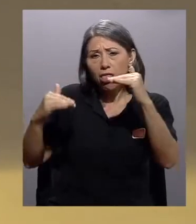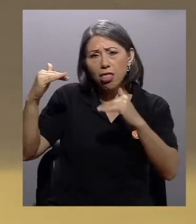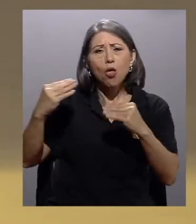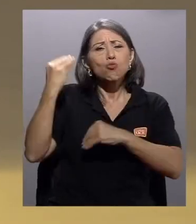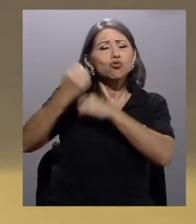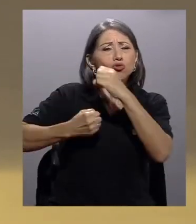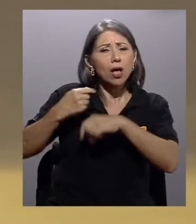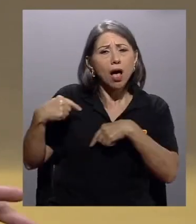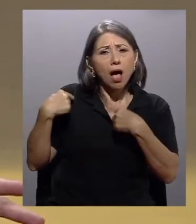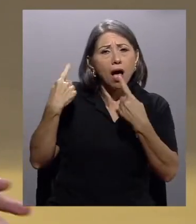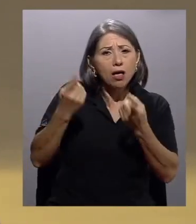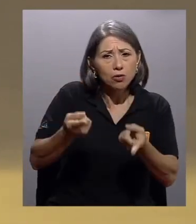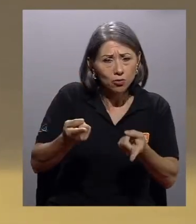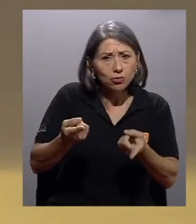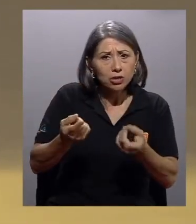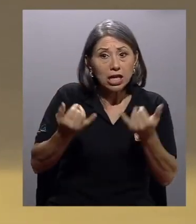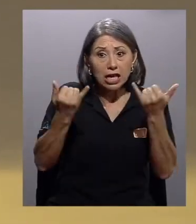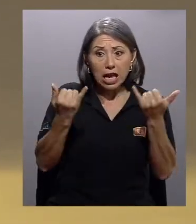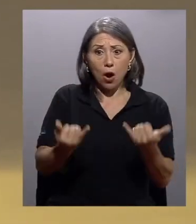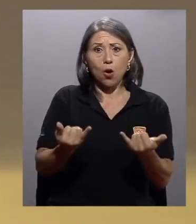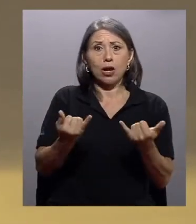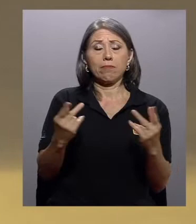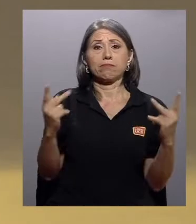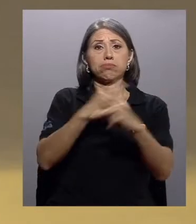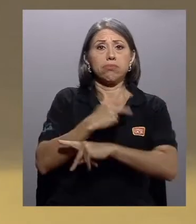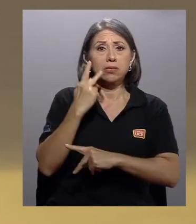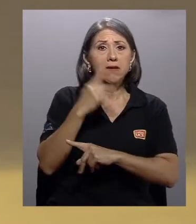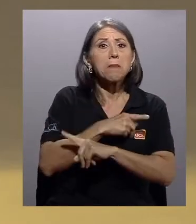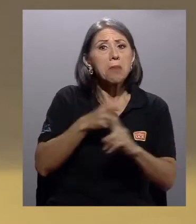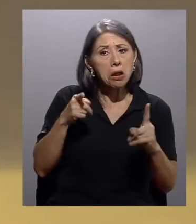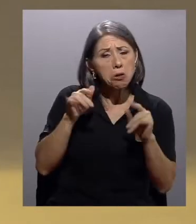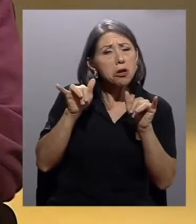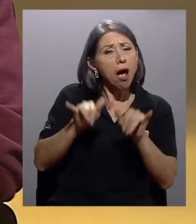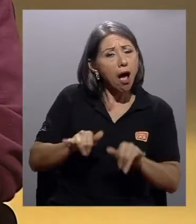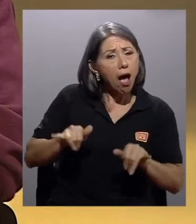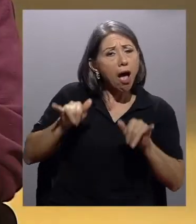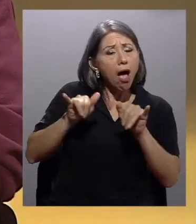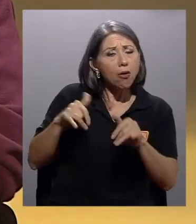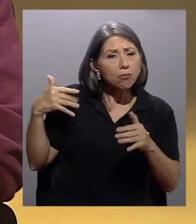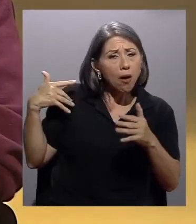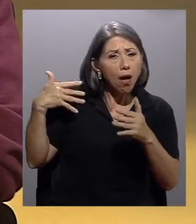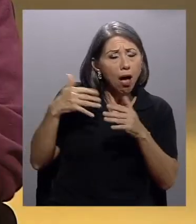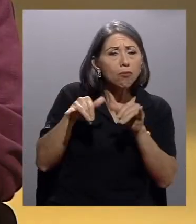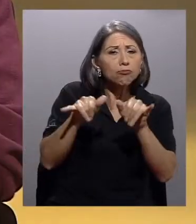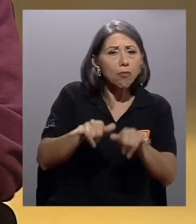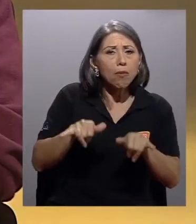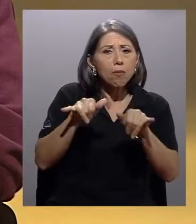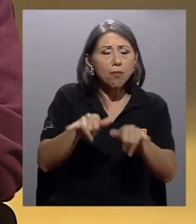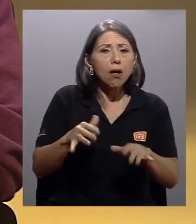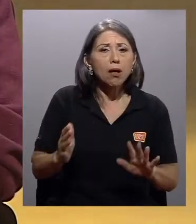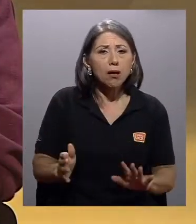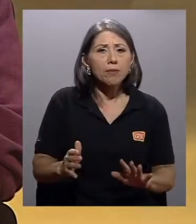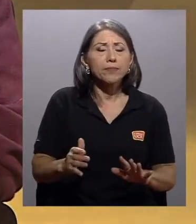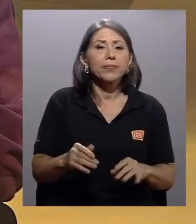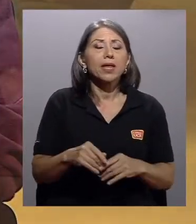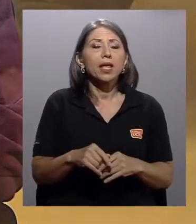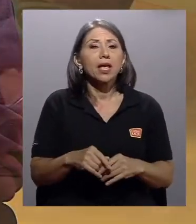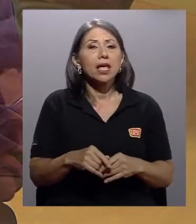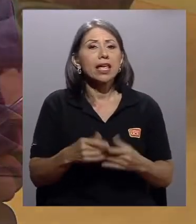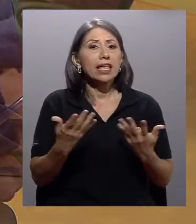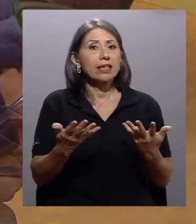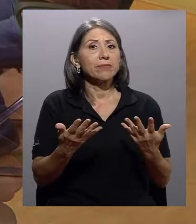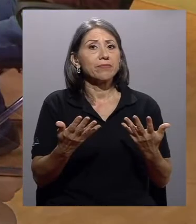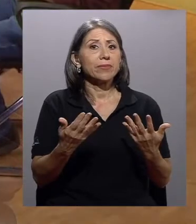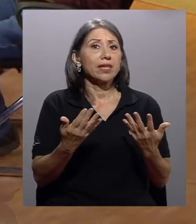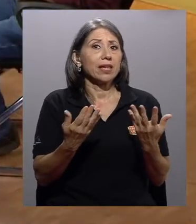que parece que se hacen visibles con esto, pero que han estado ahí presentes, y que la vía de